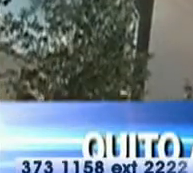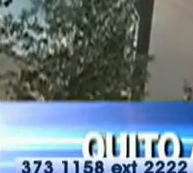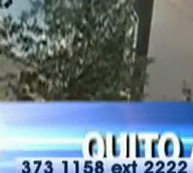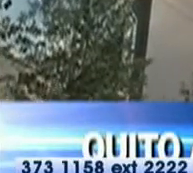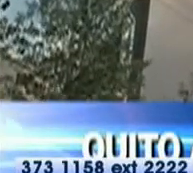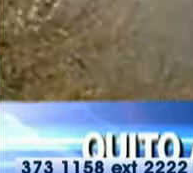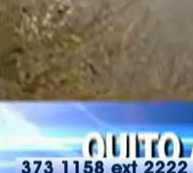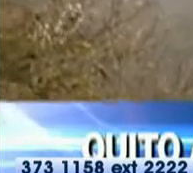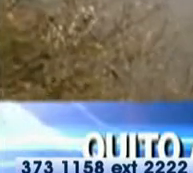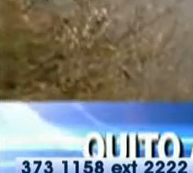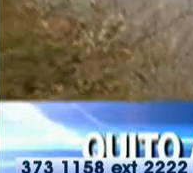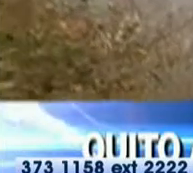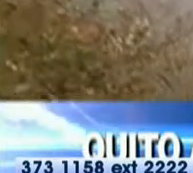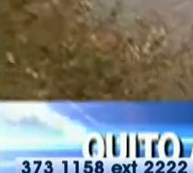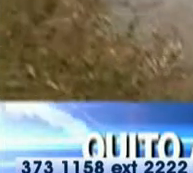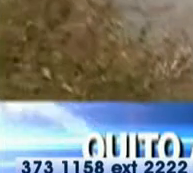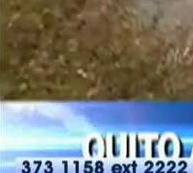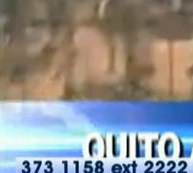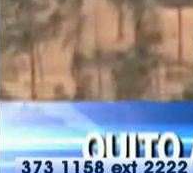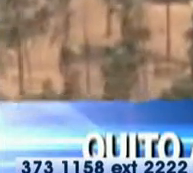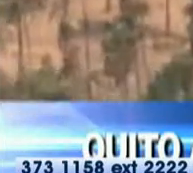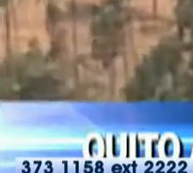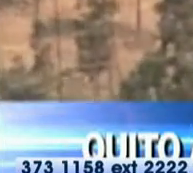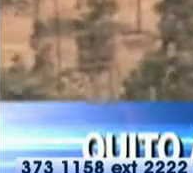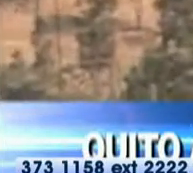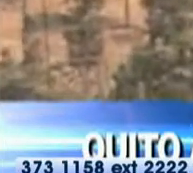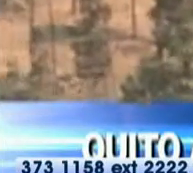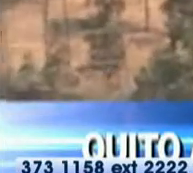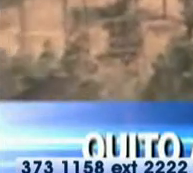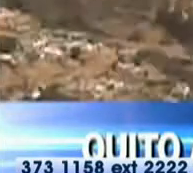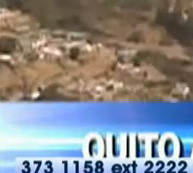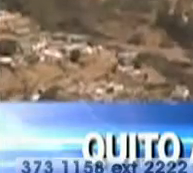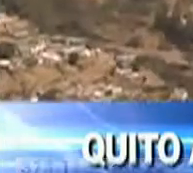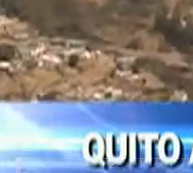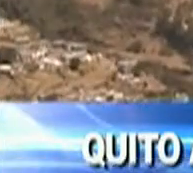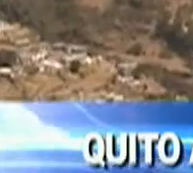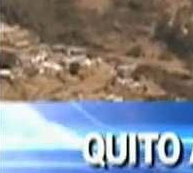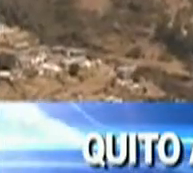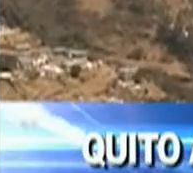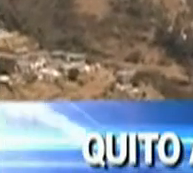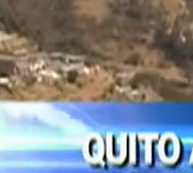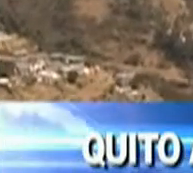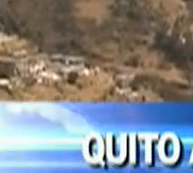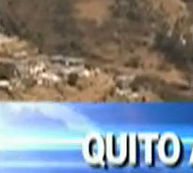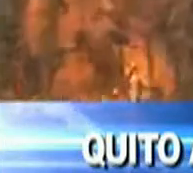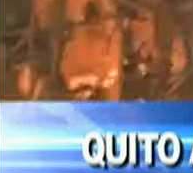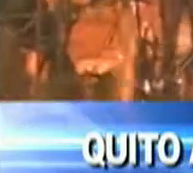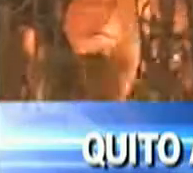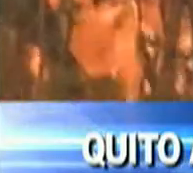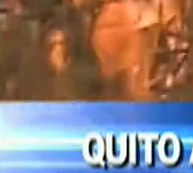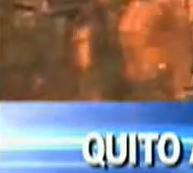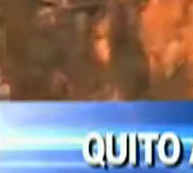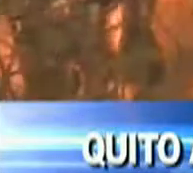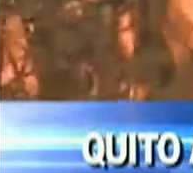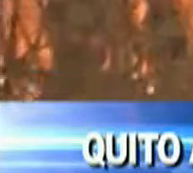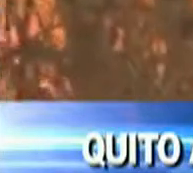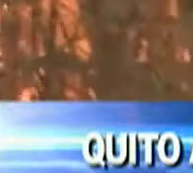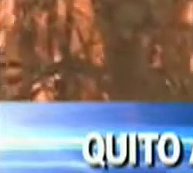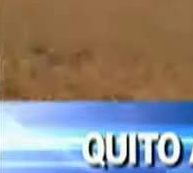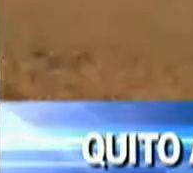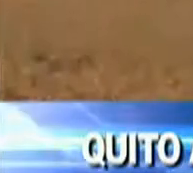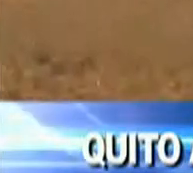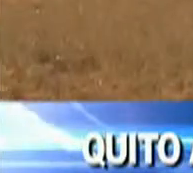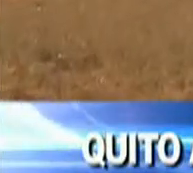Quito azotado por constantes incendios forestales. Solo ayer se reportaron 19